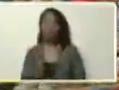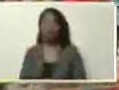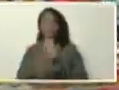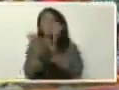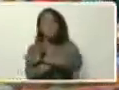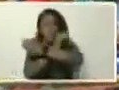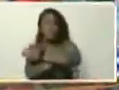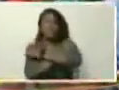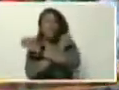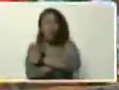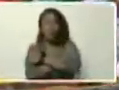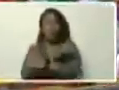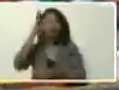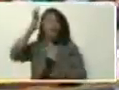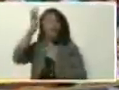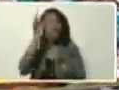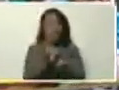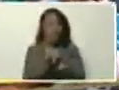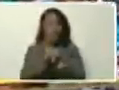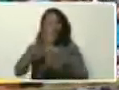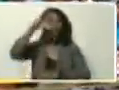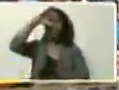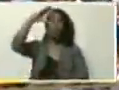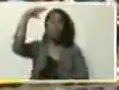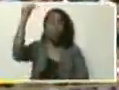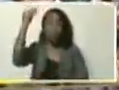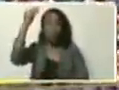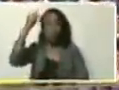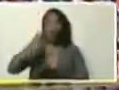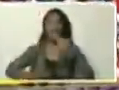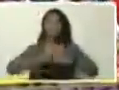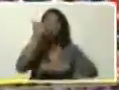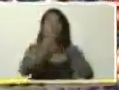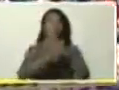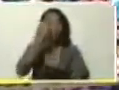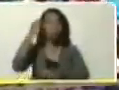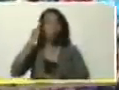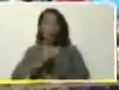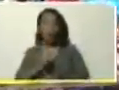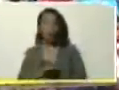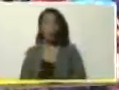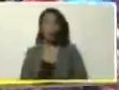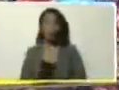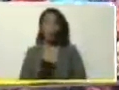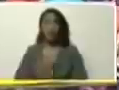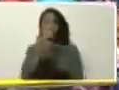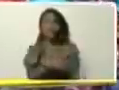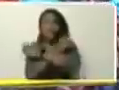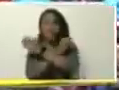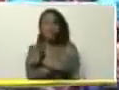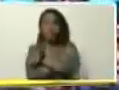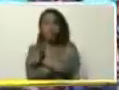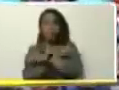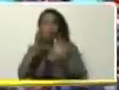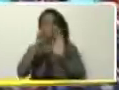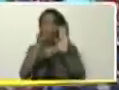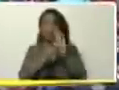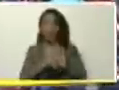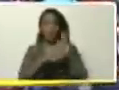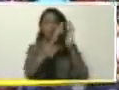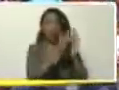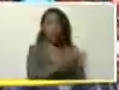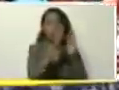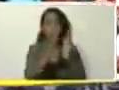Felicitaciones por la fe en Dios y en el proyecto bolivariano. Felicitaciones por los niveles de